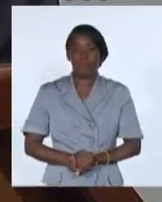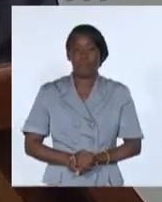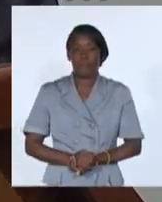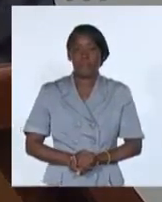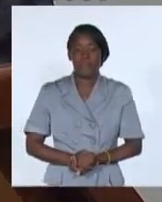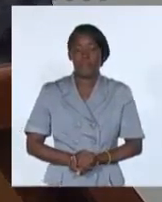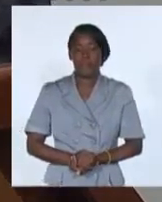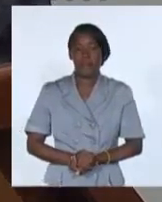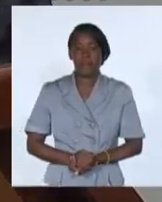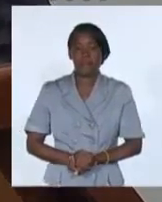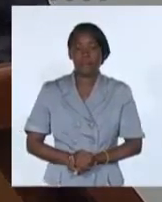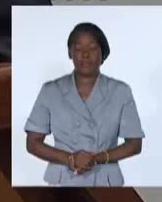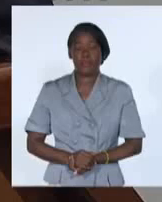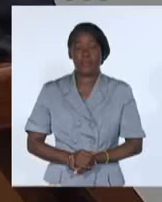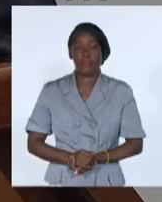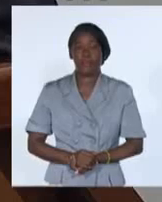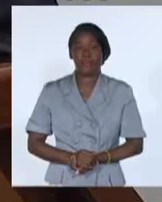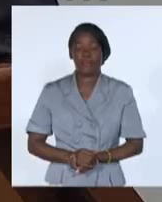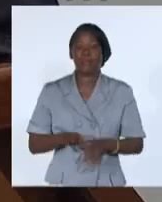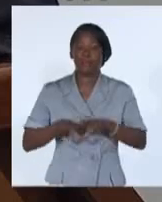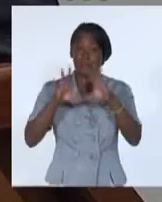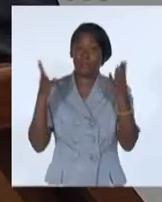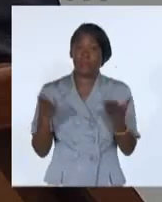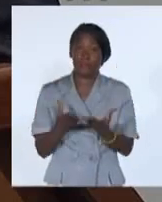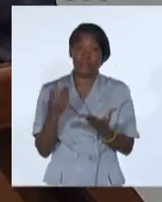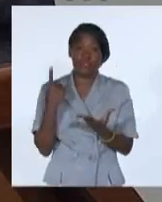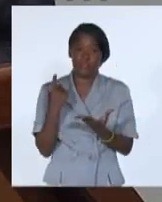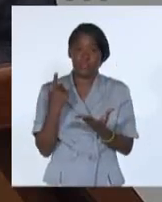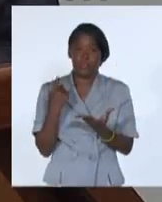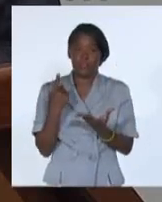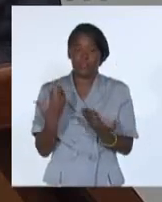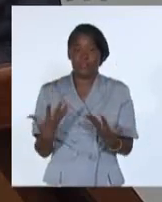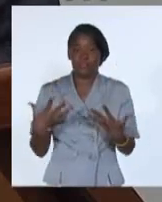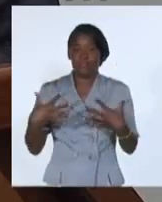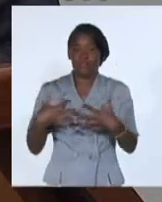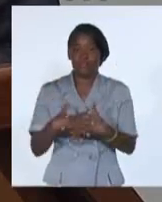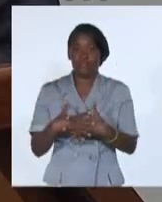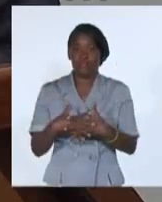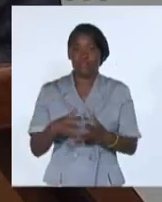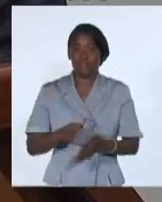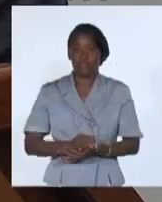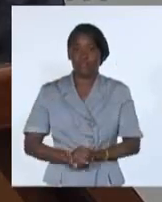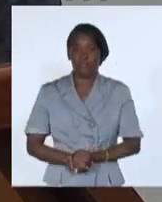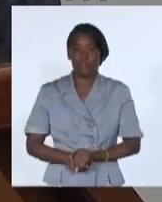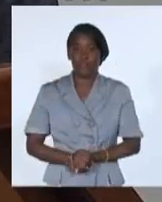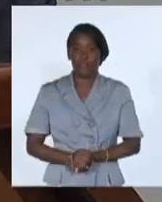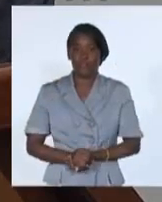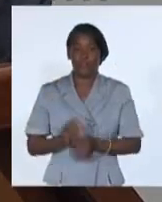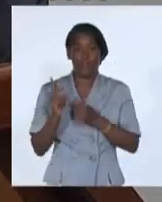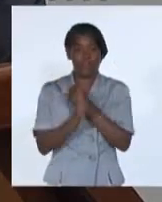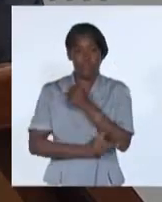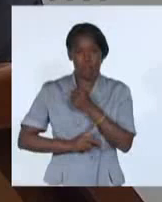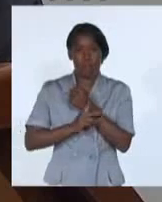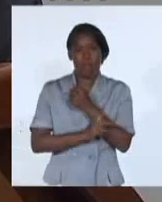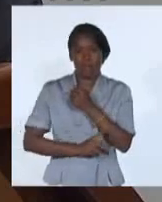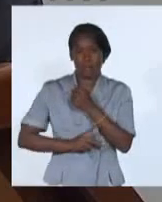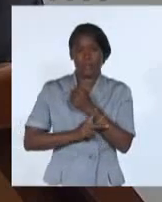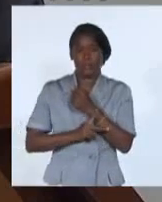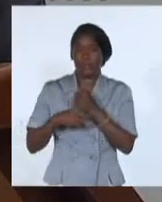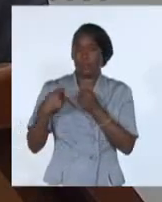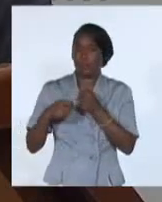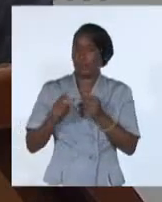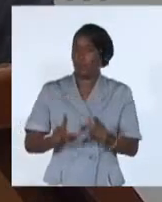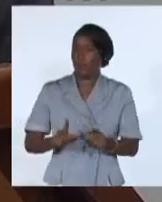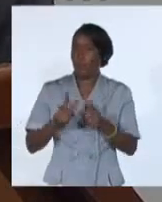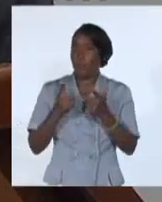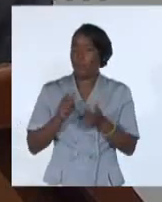mundo necesita justicia climática junto con la justicia financiera. Los países en desarrollo tienen que cumplir la